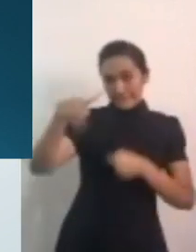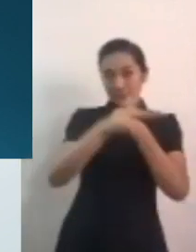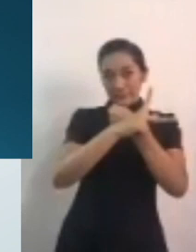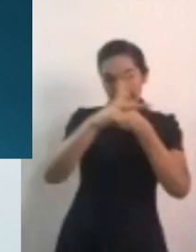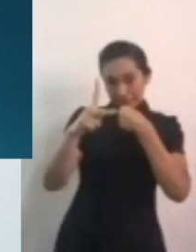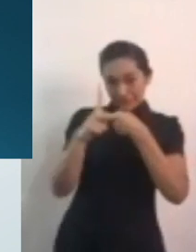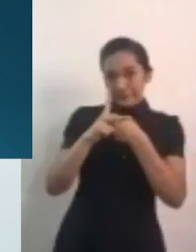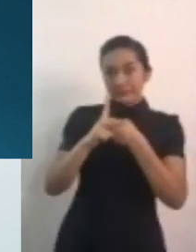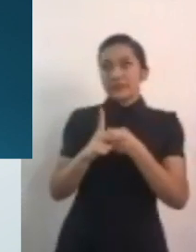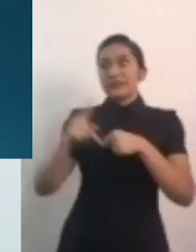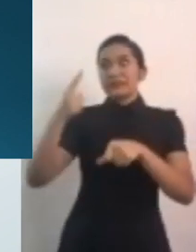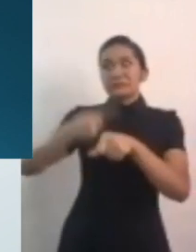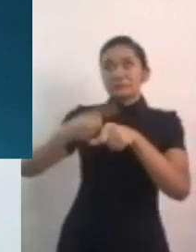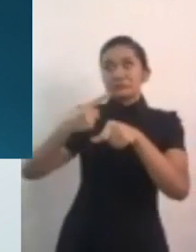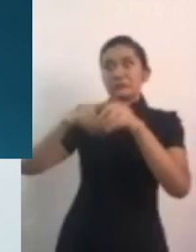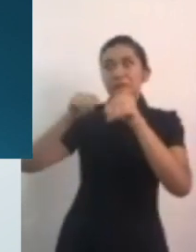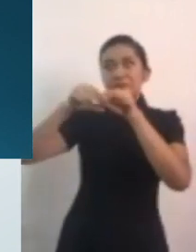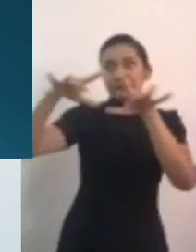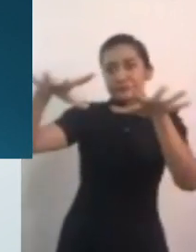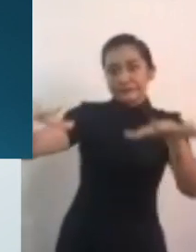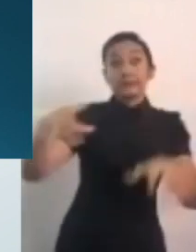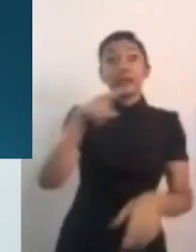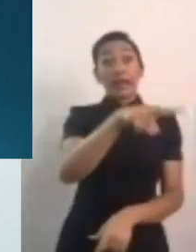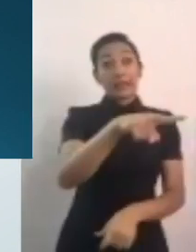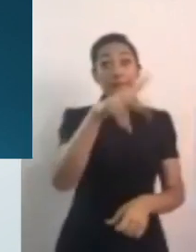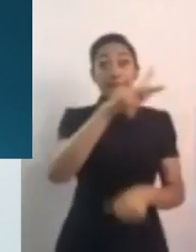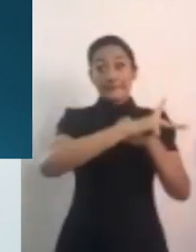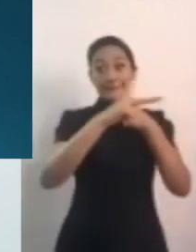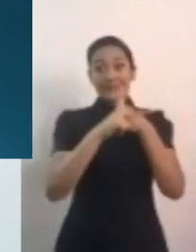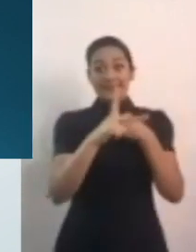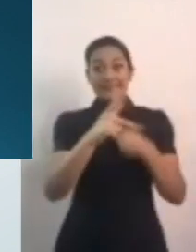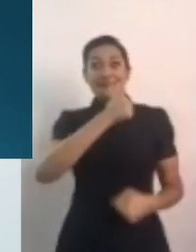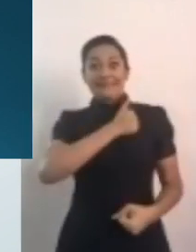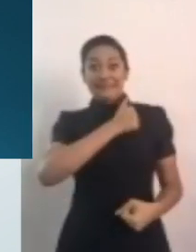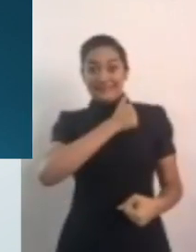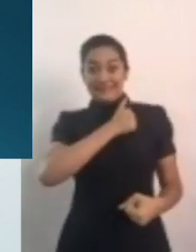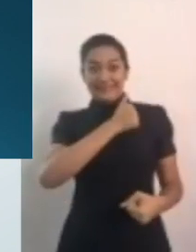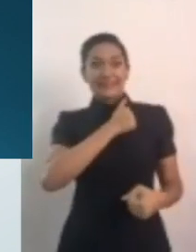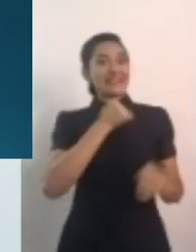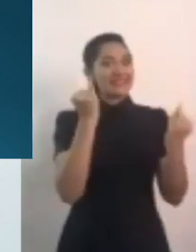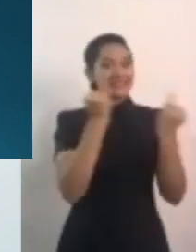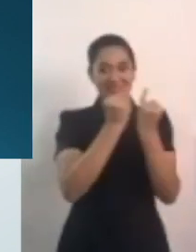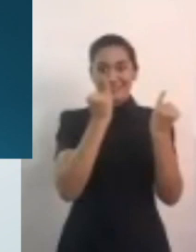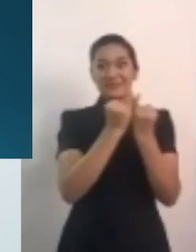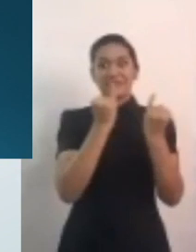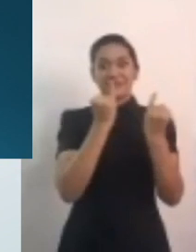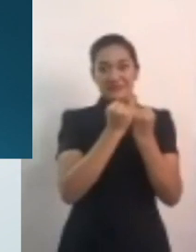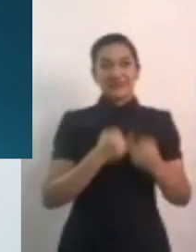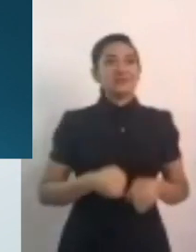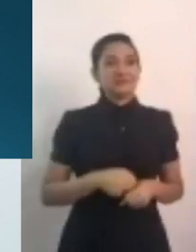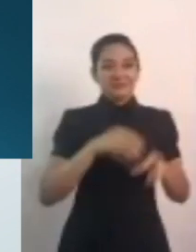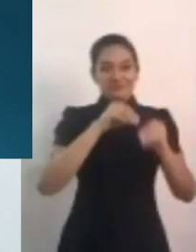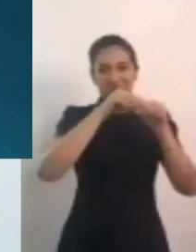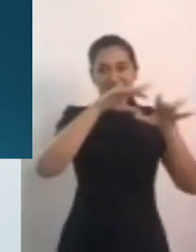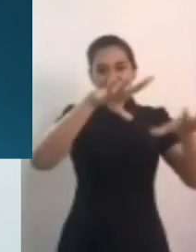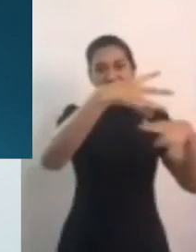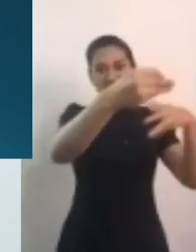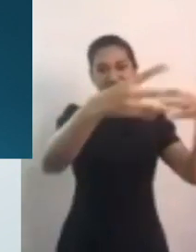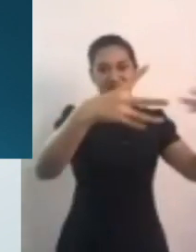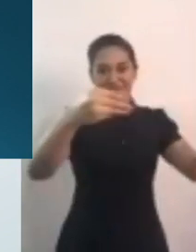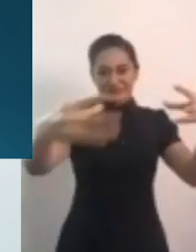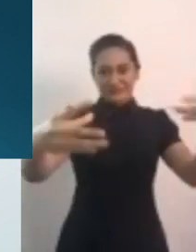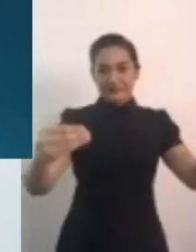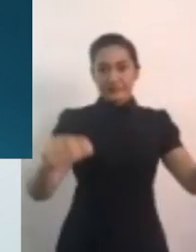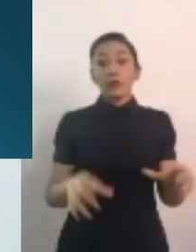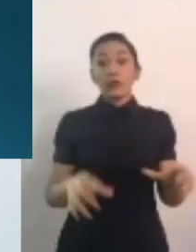SARS. También en el 2003 también tenemos la experiencia en países africanos por lo que ocurrió con el ébola